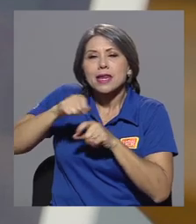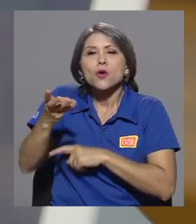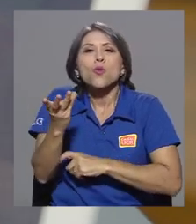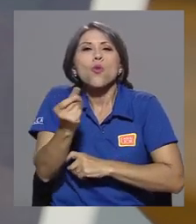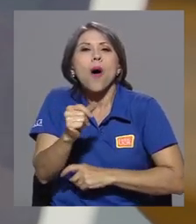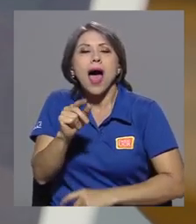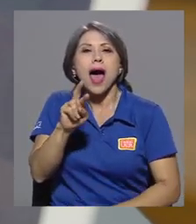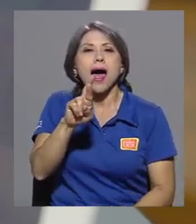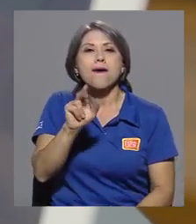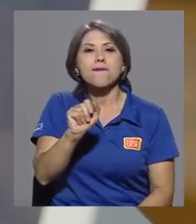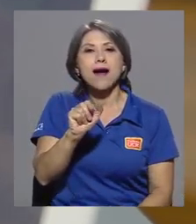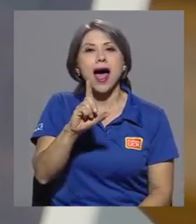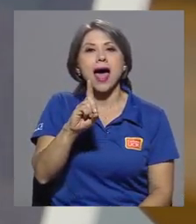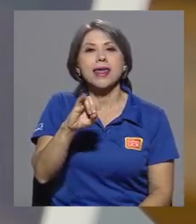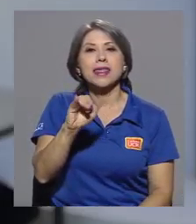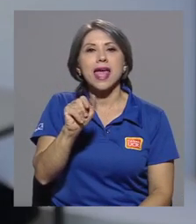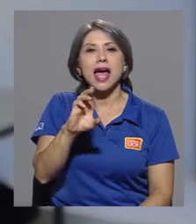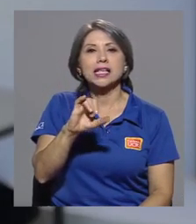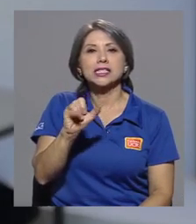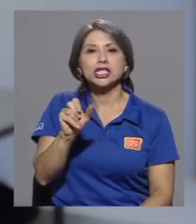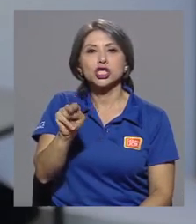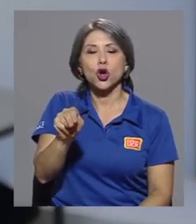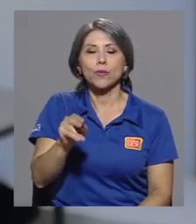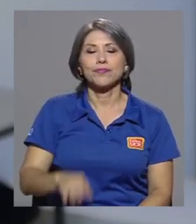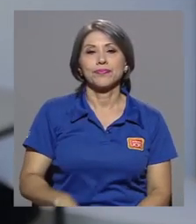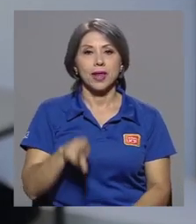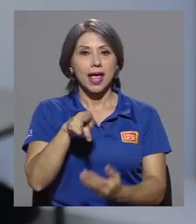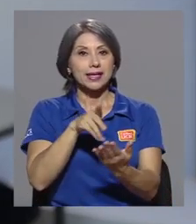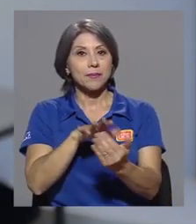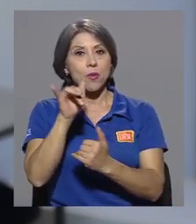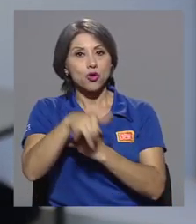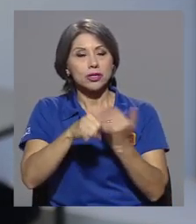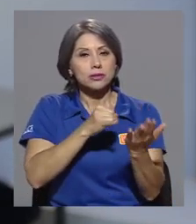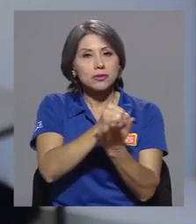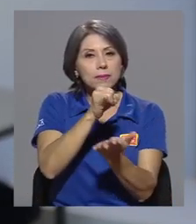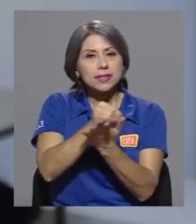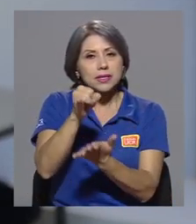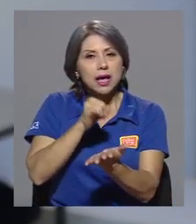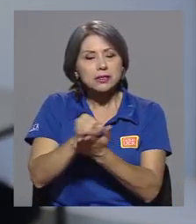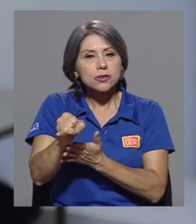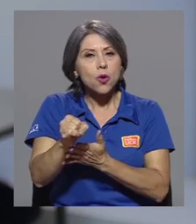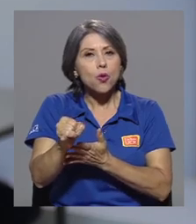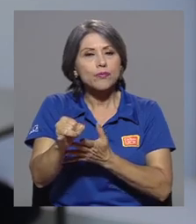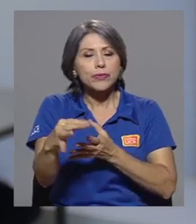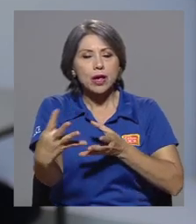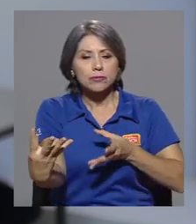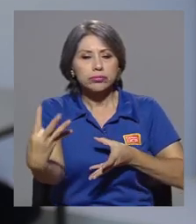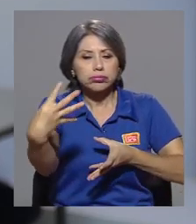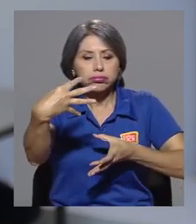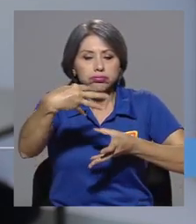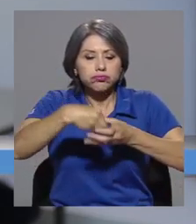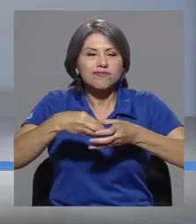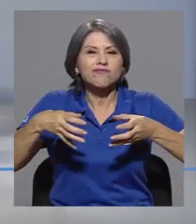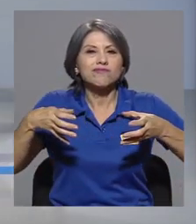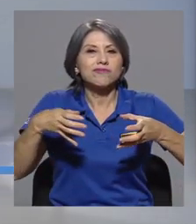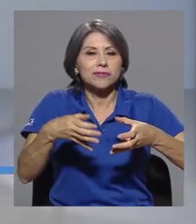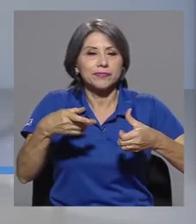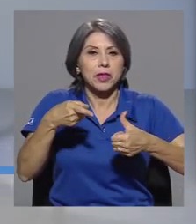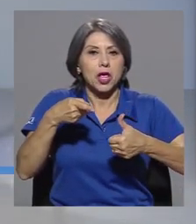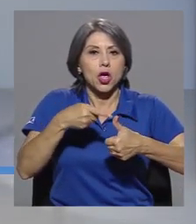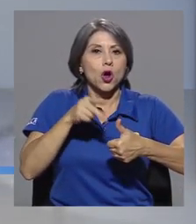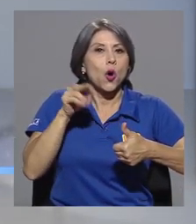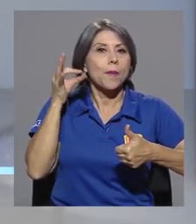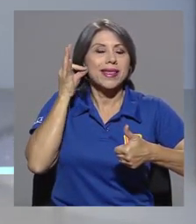radiación. Bueno, este proyecto de investigación estamos involucrados la